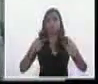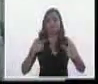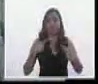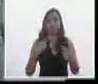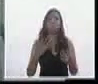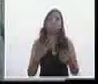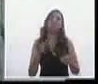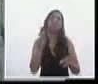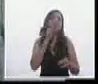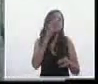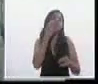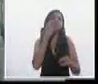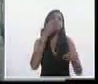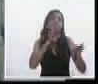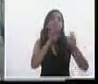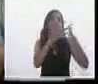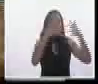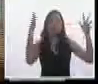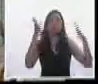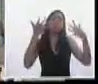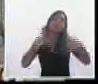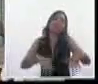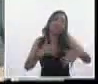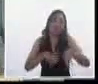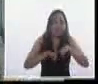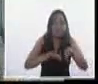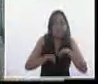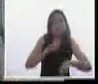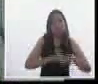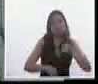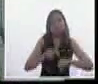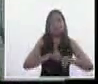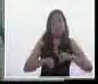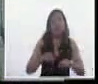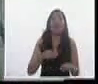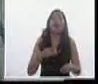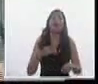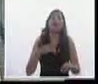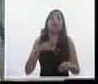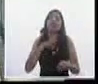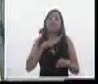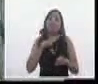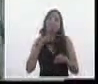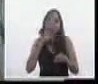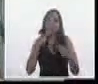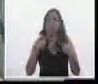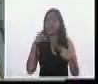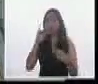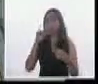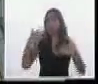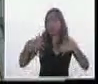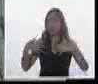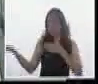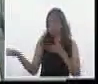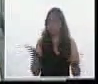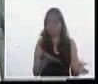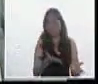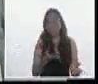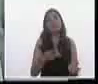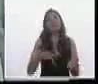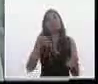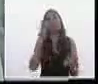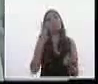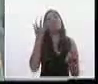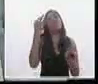obreros en empresas grandes que tienen esa parte de inclusión pero como decíamos Pues por esa falta